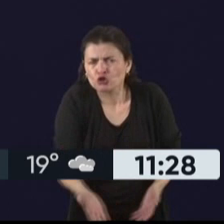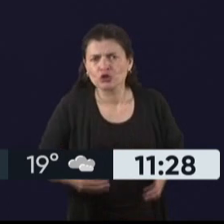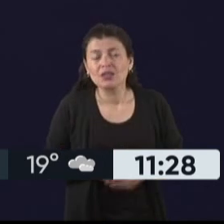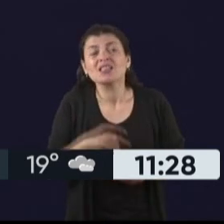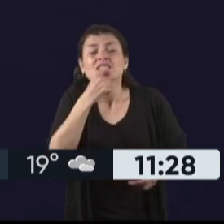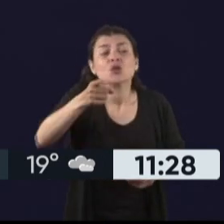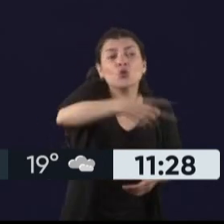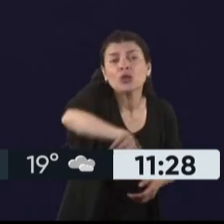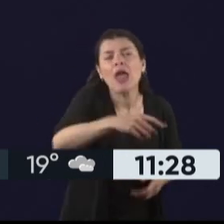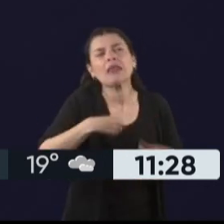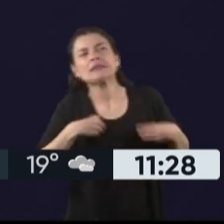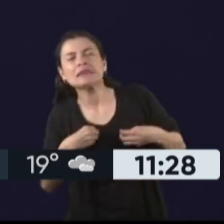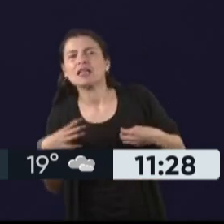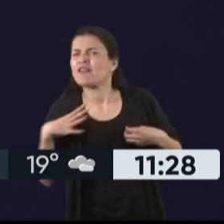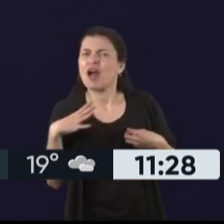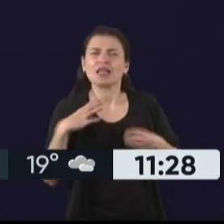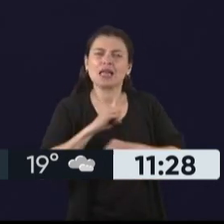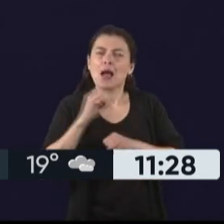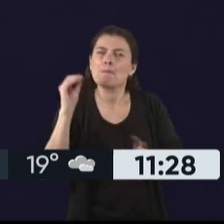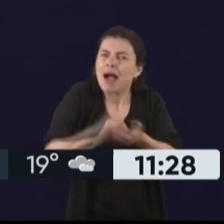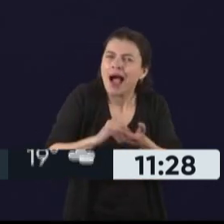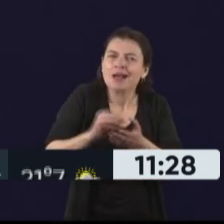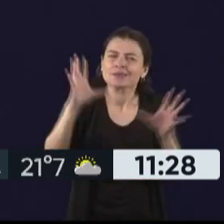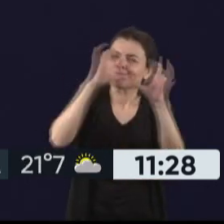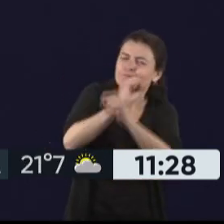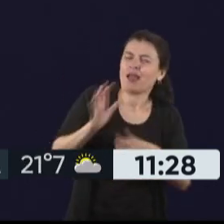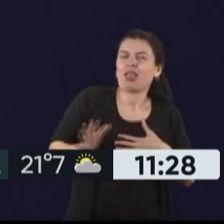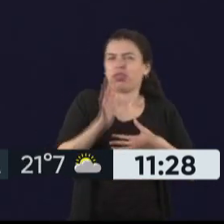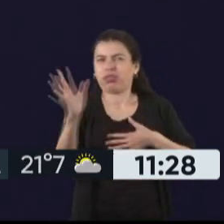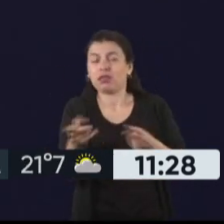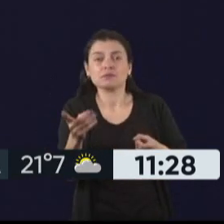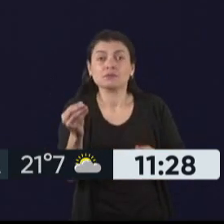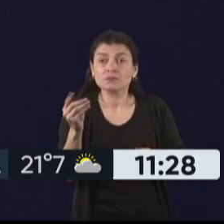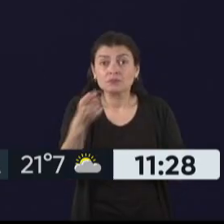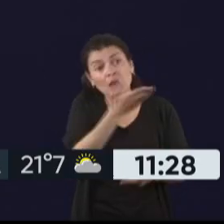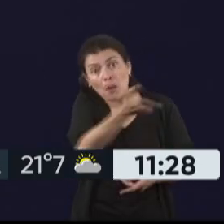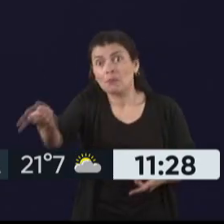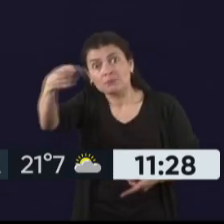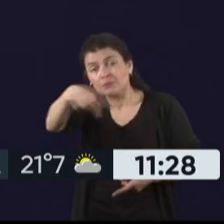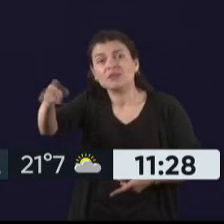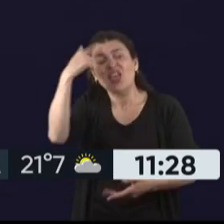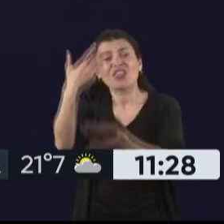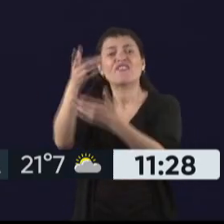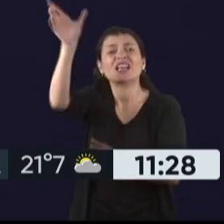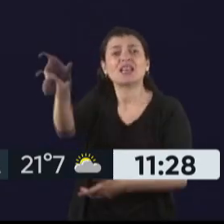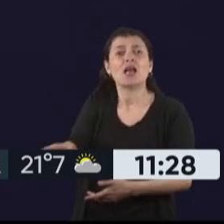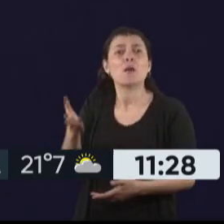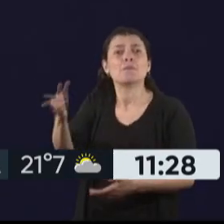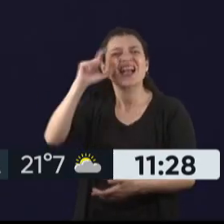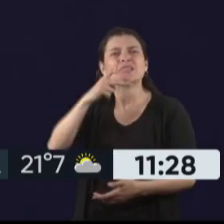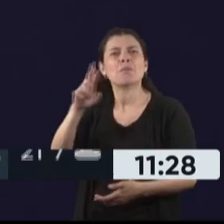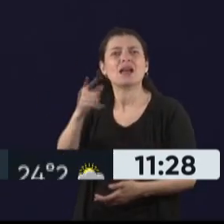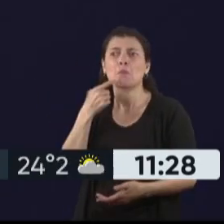faltan explicaciones, se las tendrán que pedir a José Luis y por supuesto que está obligado a darlas,